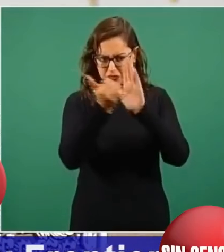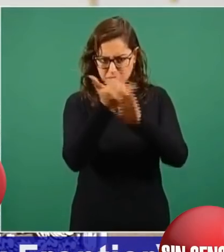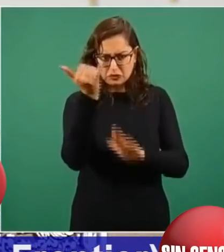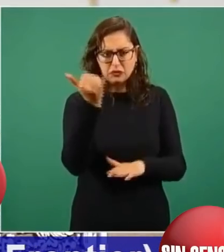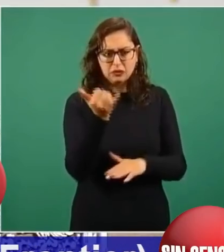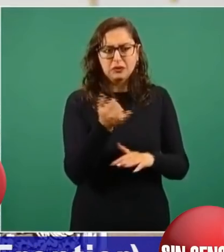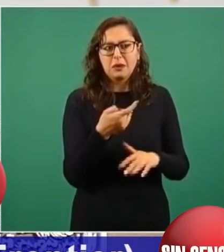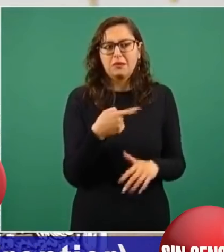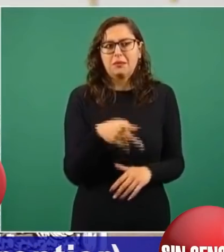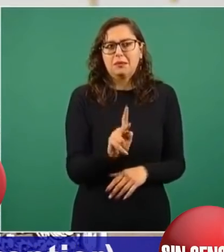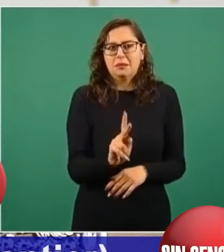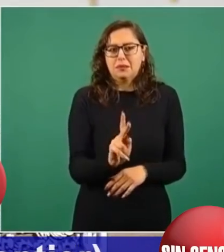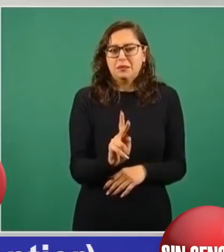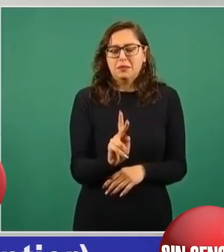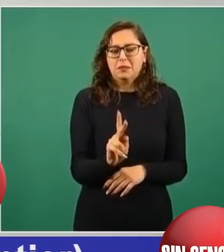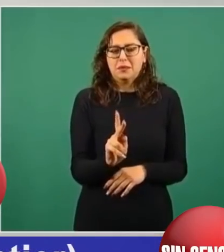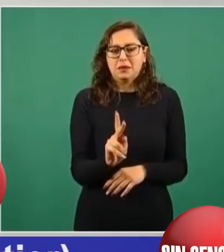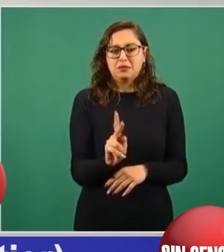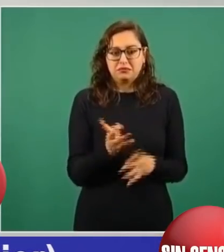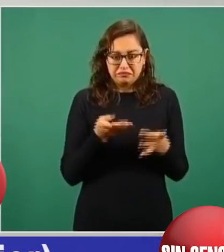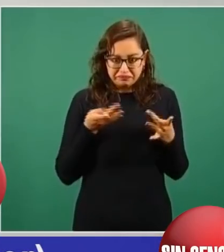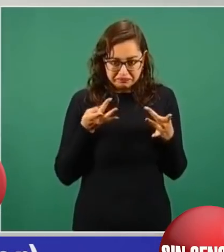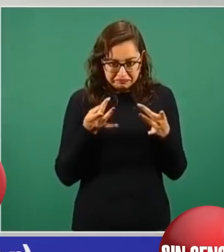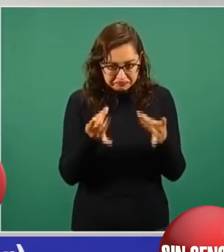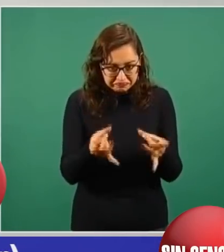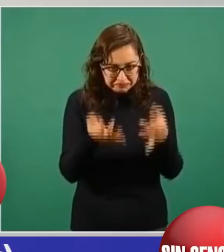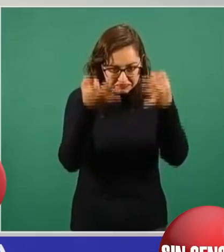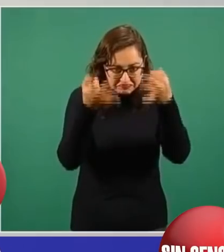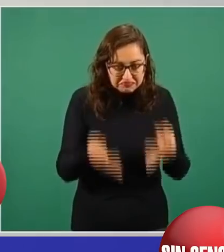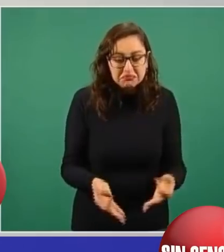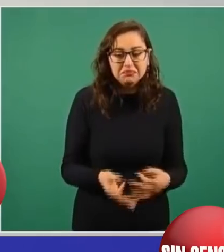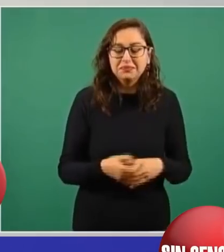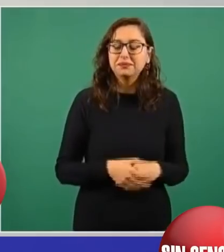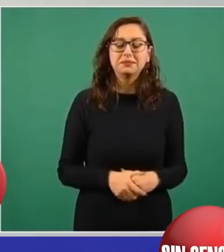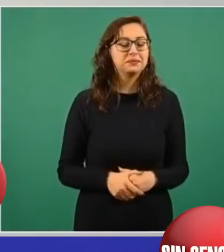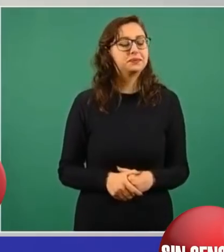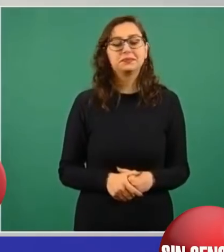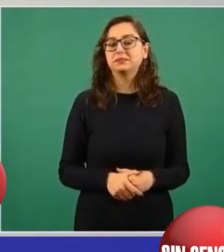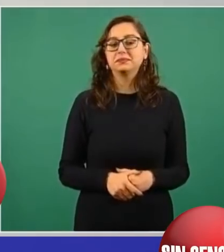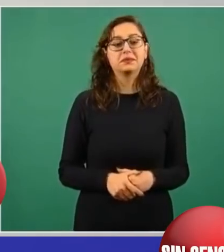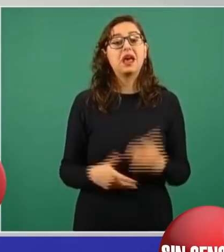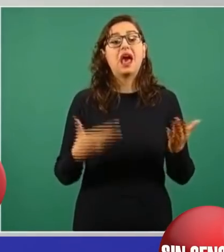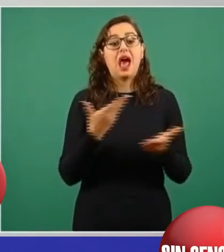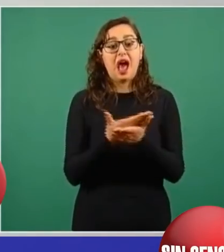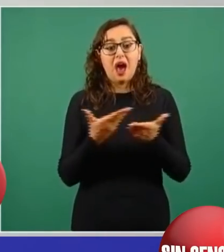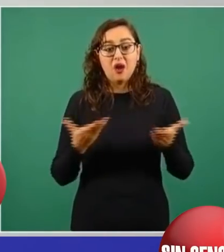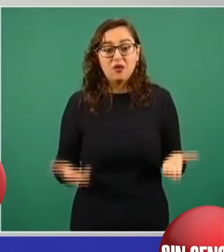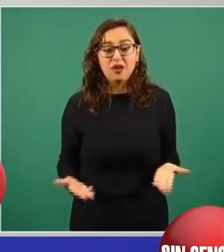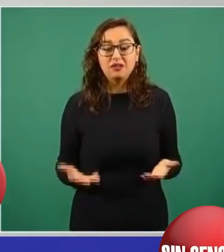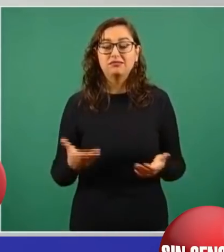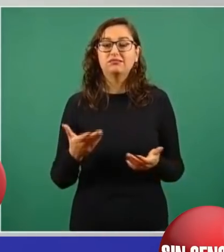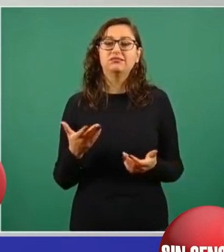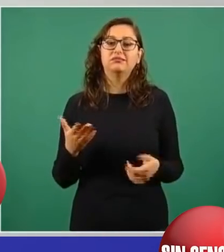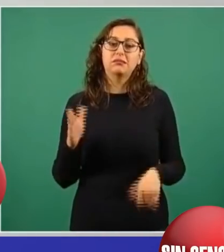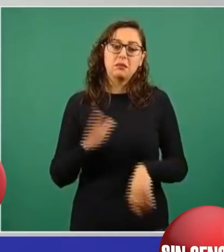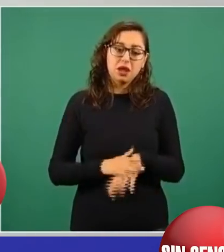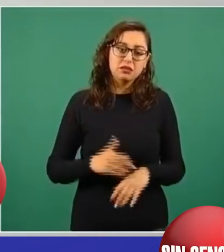no se hizo con la calidad suficiente y ahora requiere de mucho mantenimiento